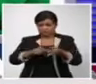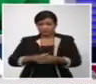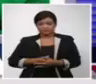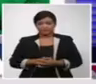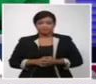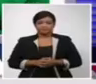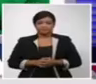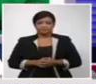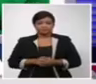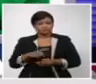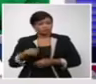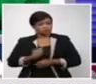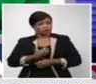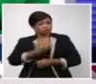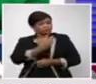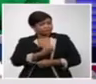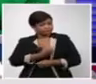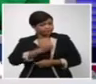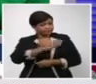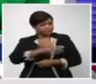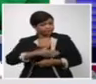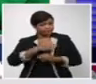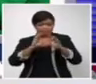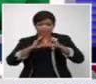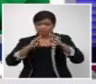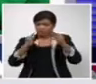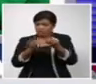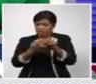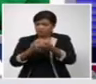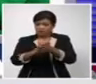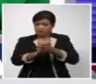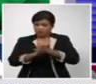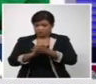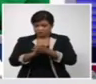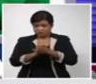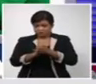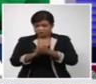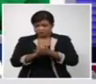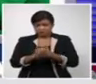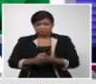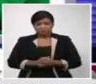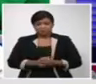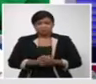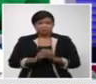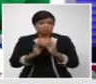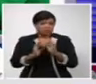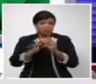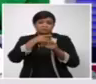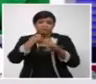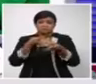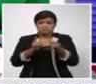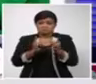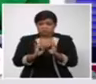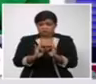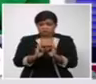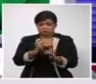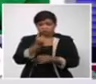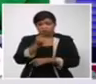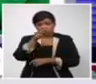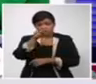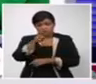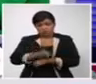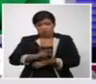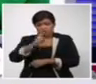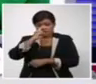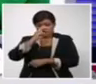Damos las condolencias a familiares y amistades por el fallecimiento de un paciente de